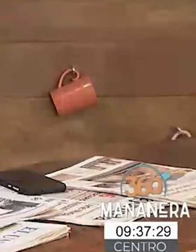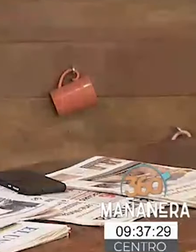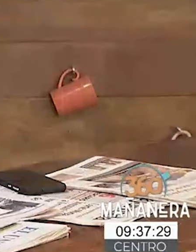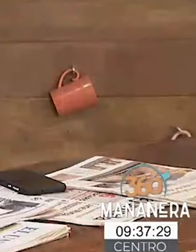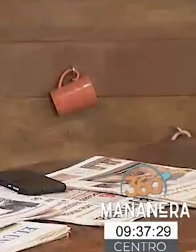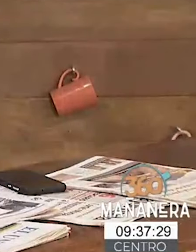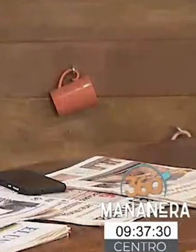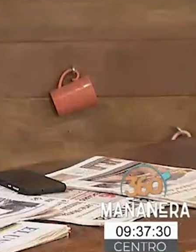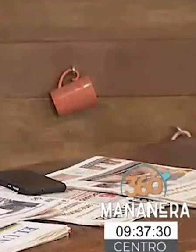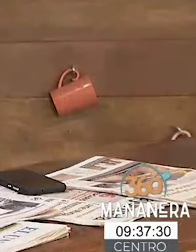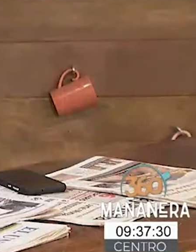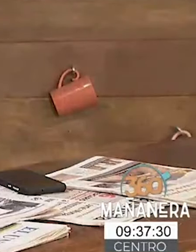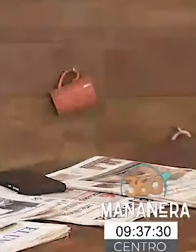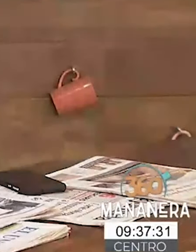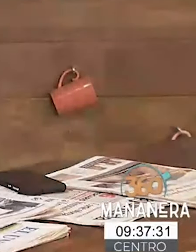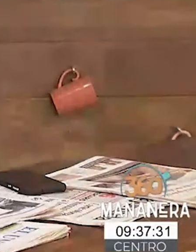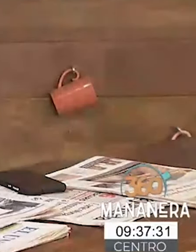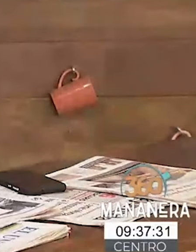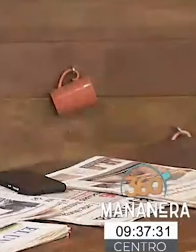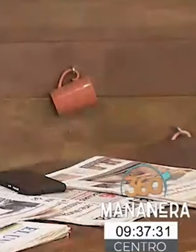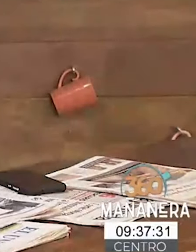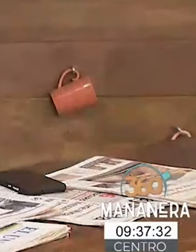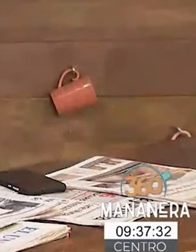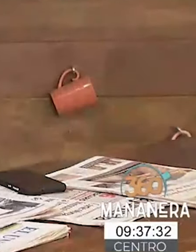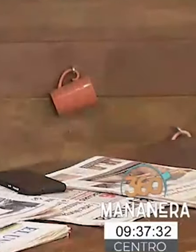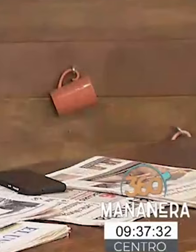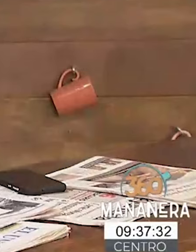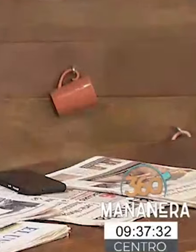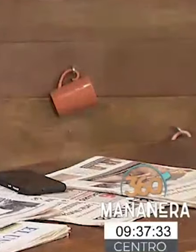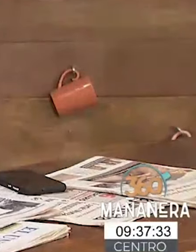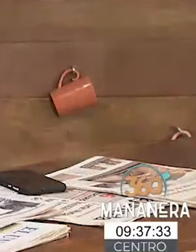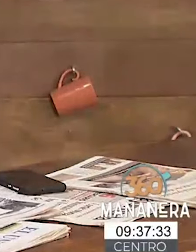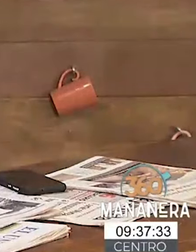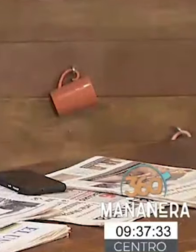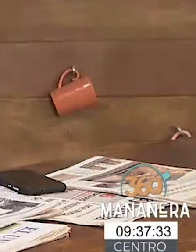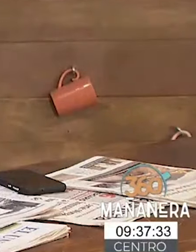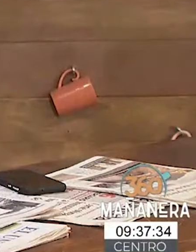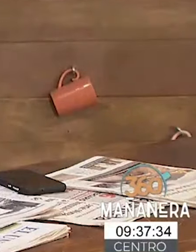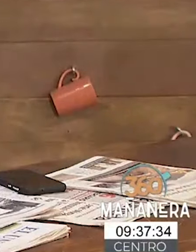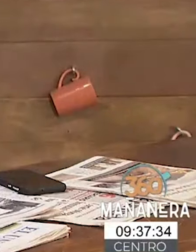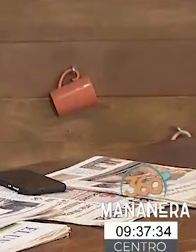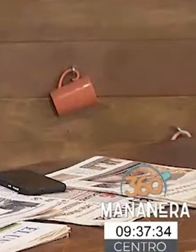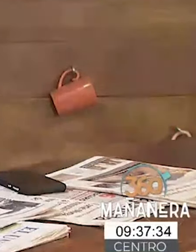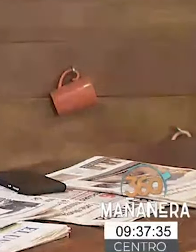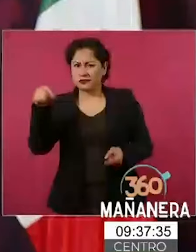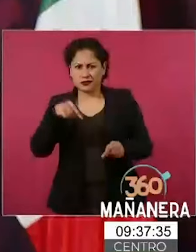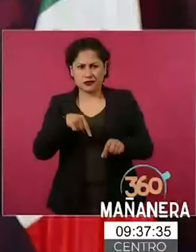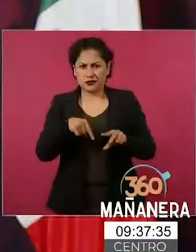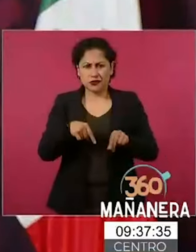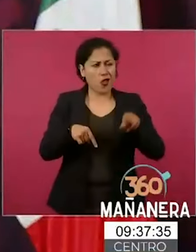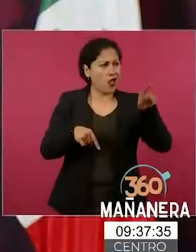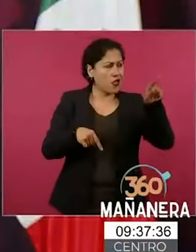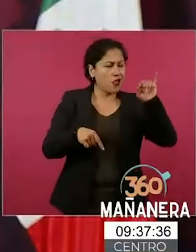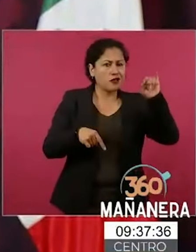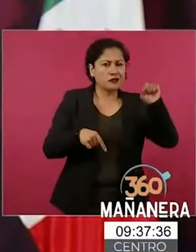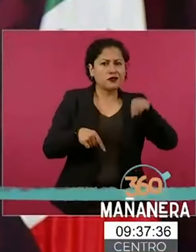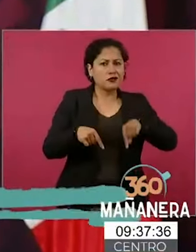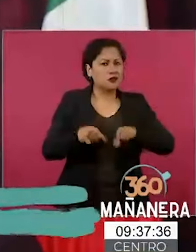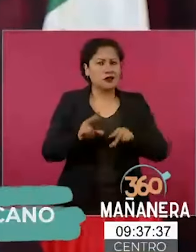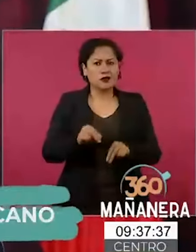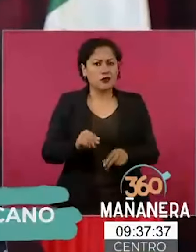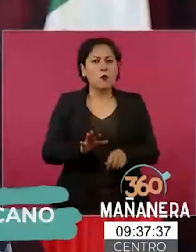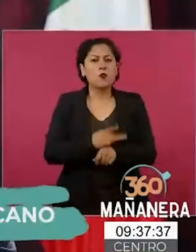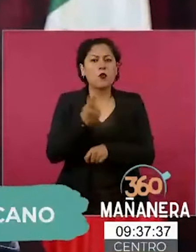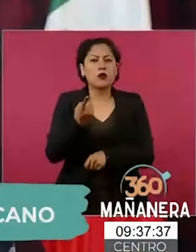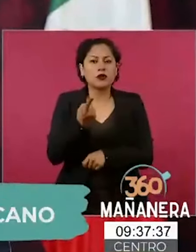y gracias a esto también pues la gente está mucho mejor informada ya tenemos un